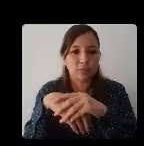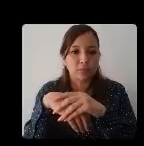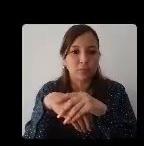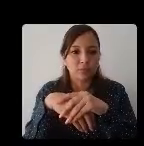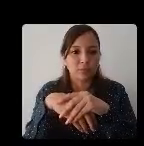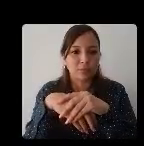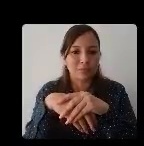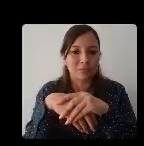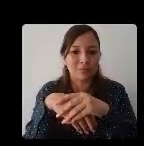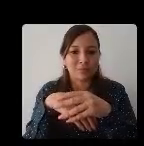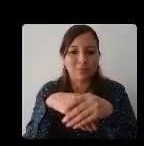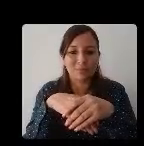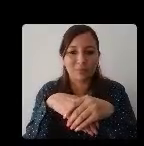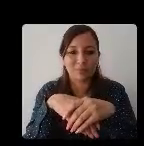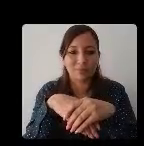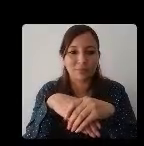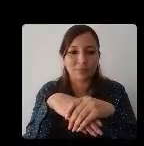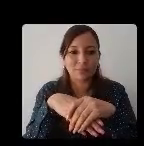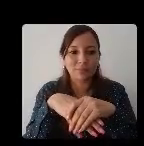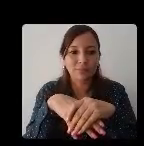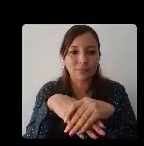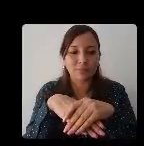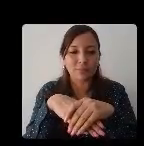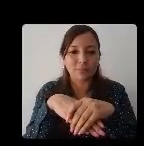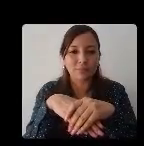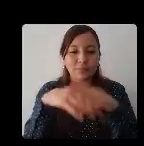Excelente, Seida, de verdad. Y yo creo que es un gran paso